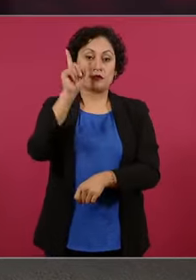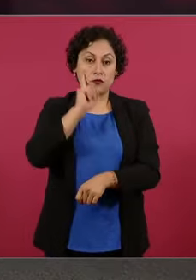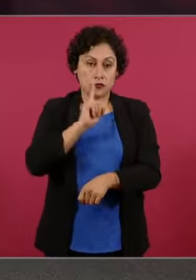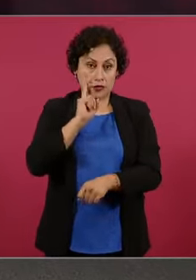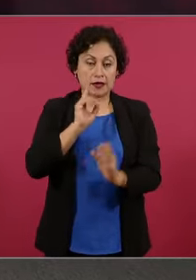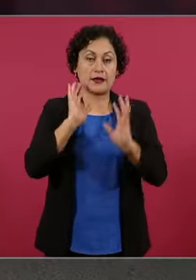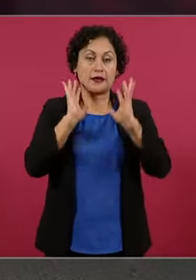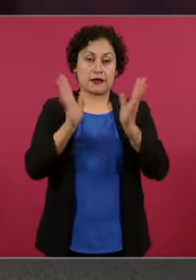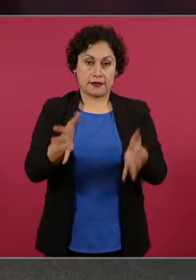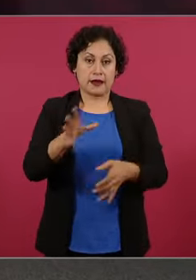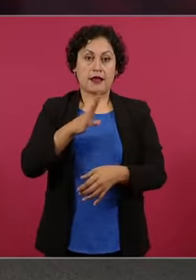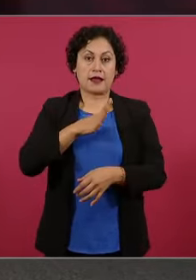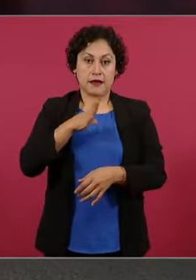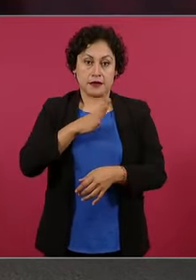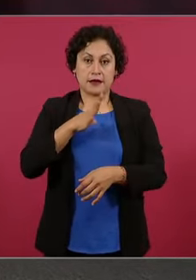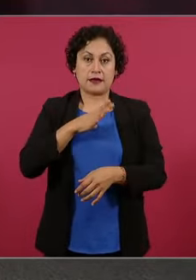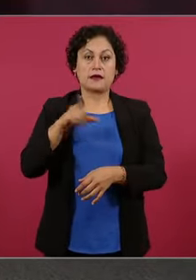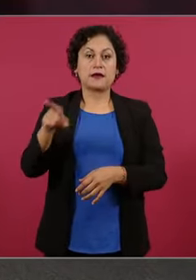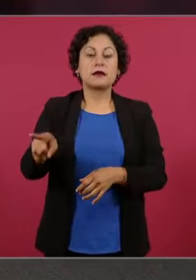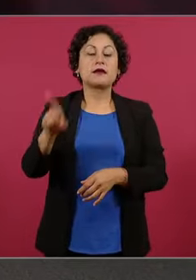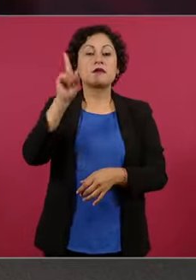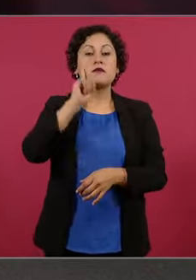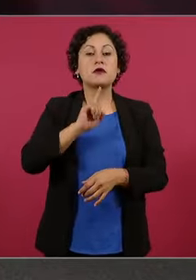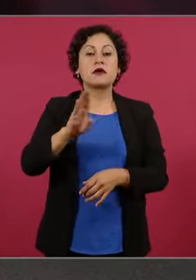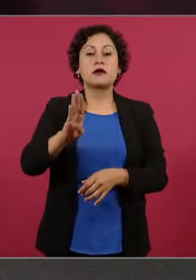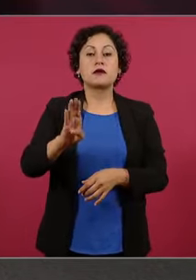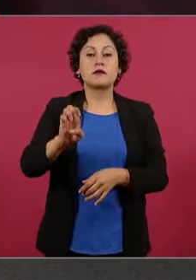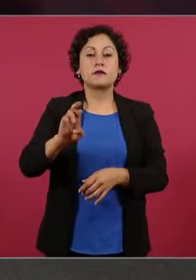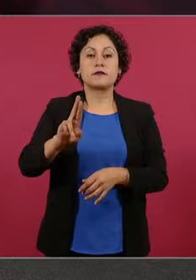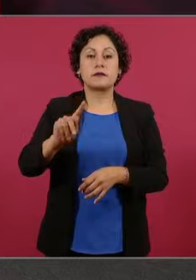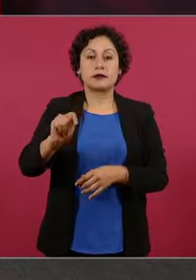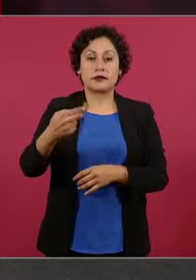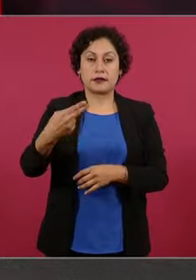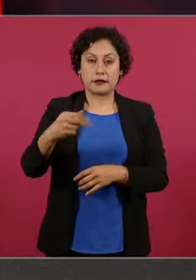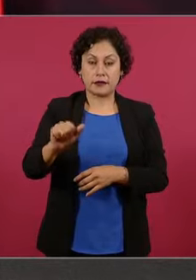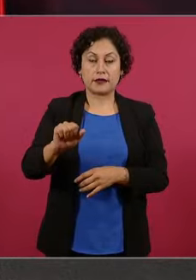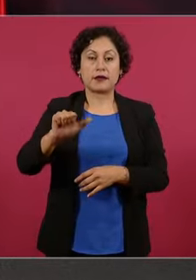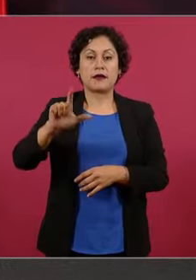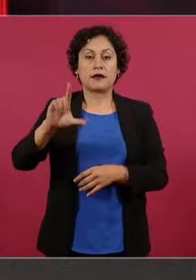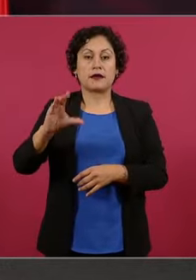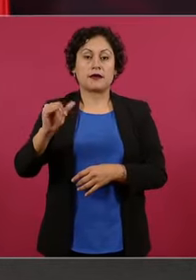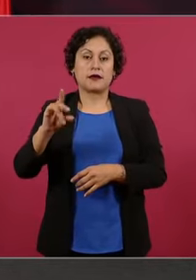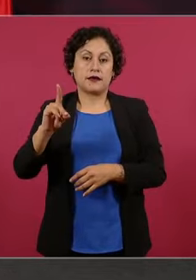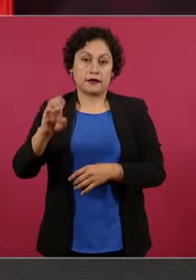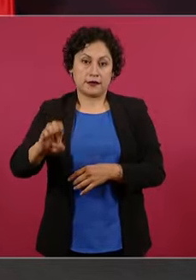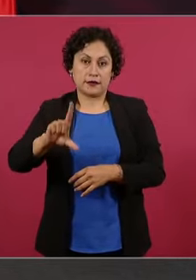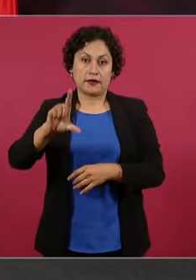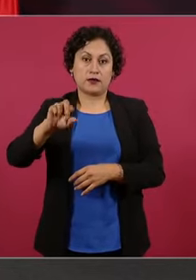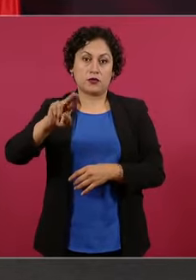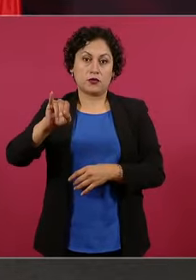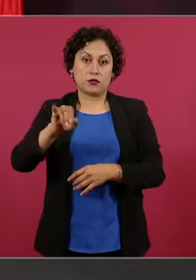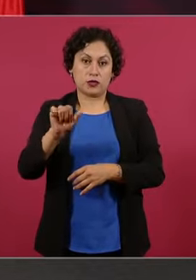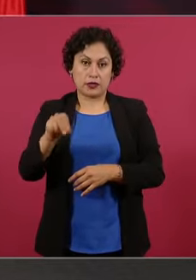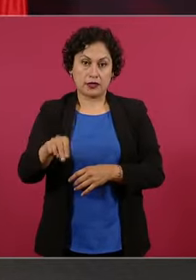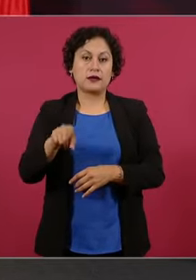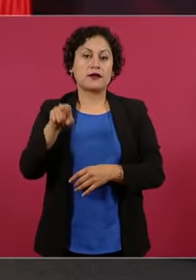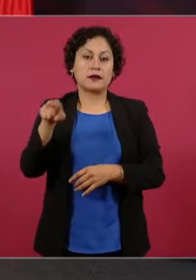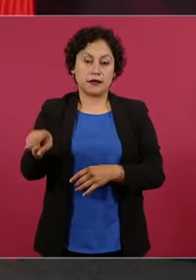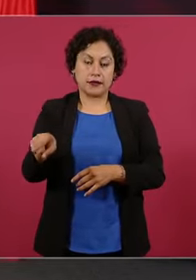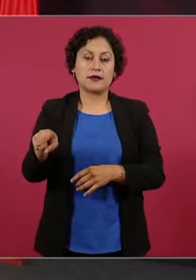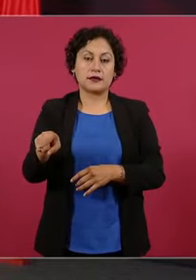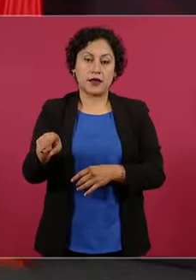Berta Alcalde Luján, es abogada, estuvo